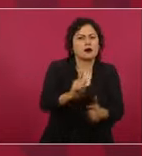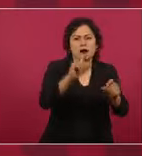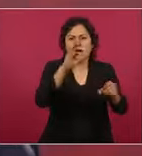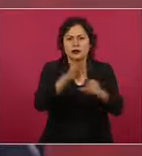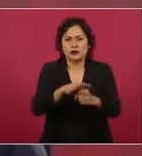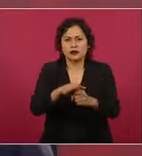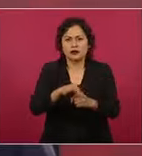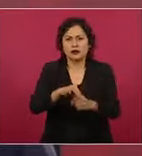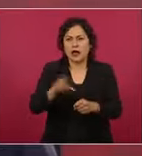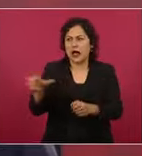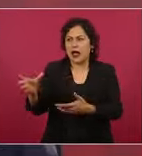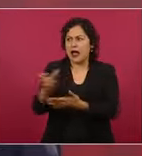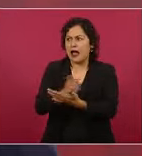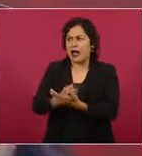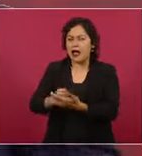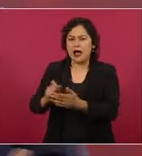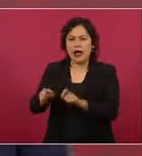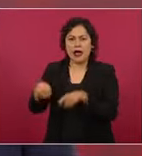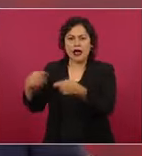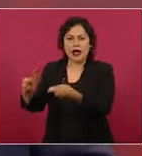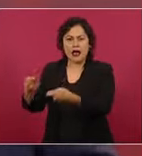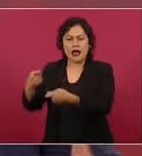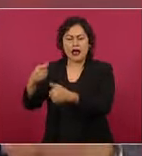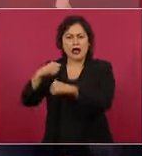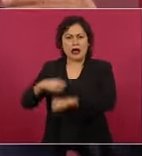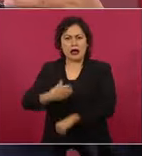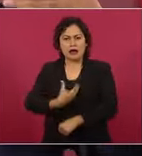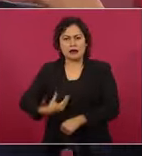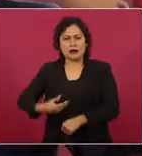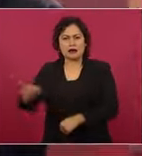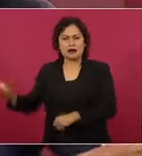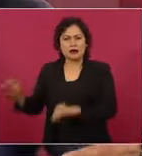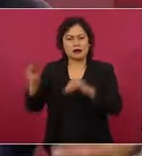democracia, porque